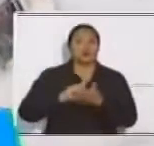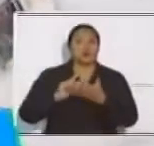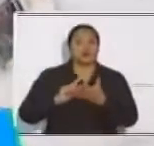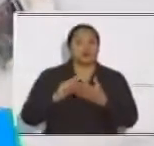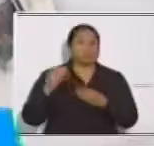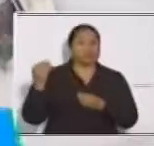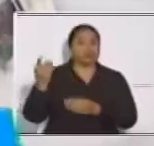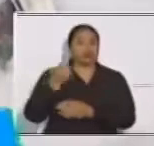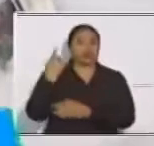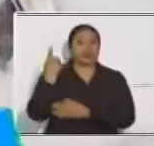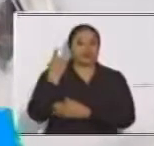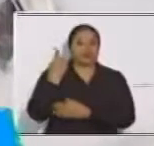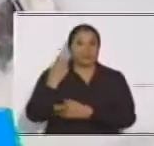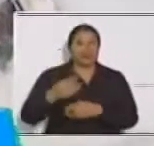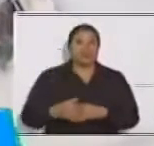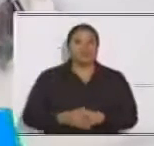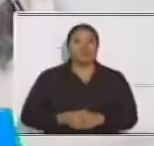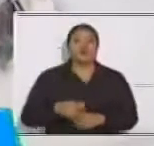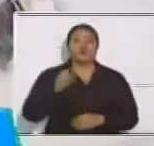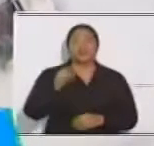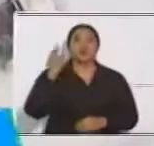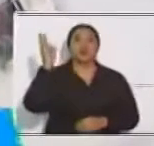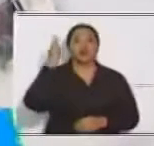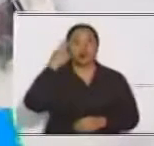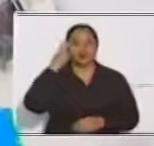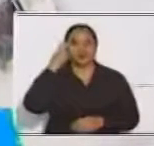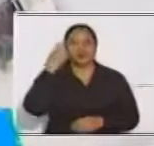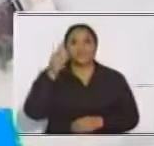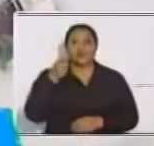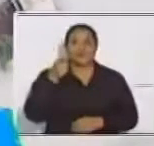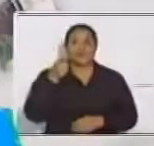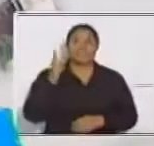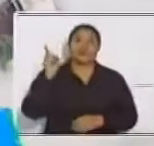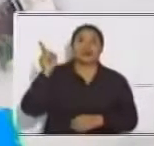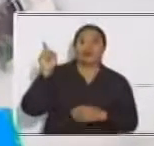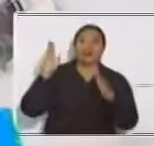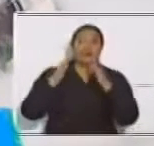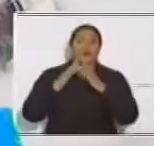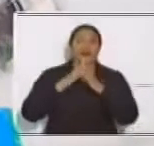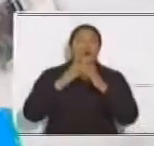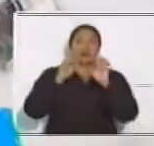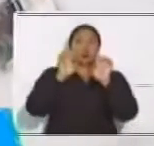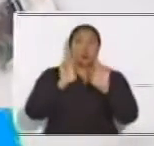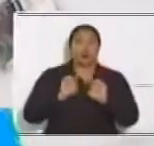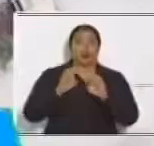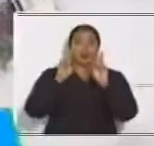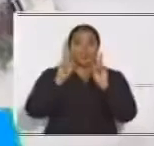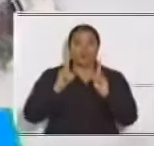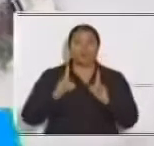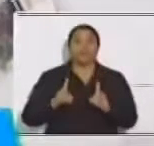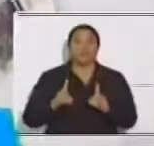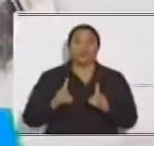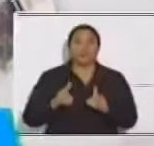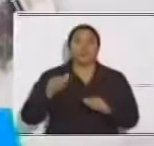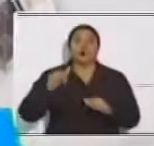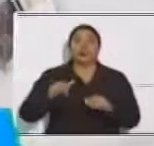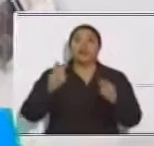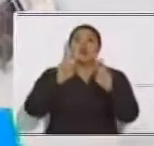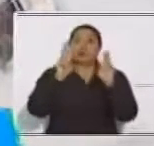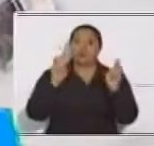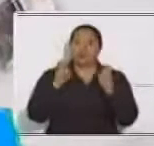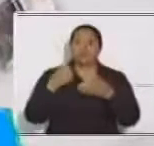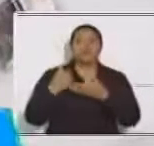especial. Les recuerdo que si en casa hay alguna persona con discapacidad, este tema